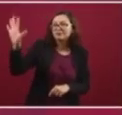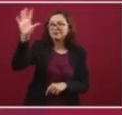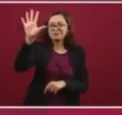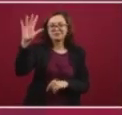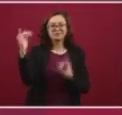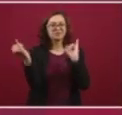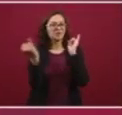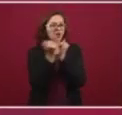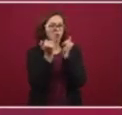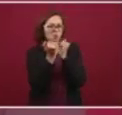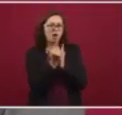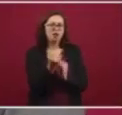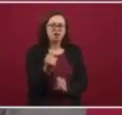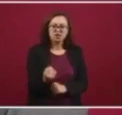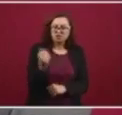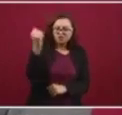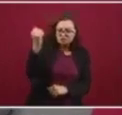sureste